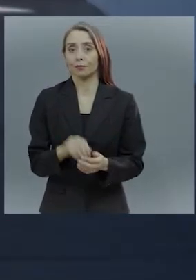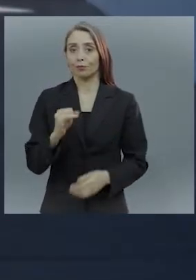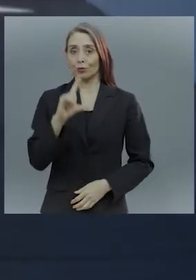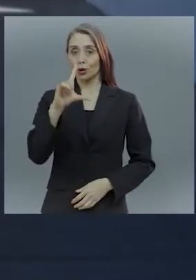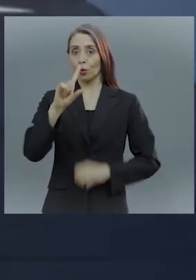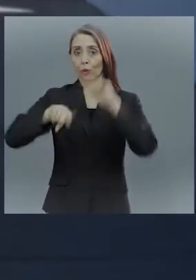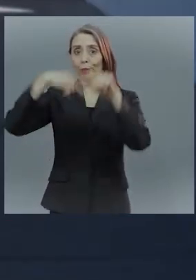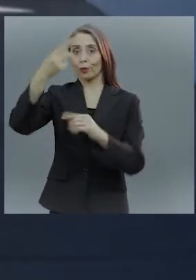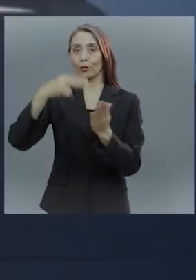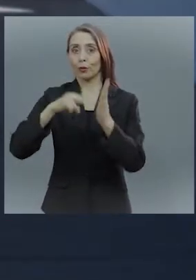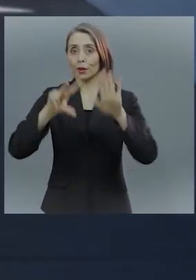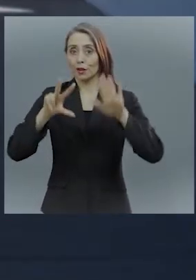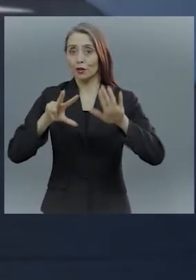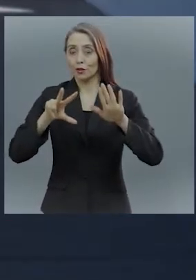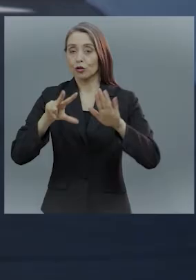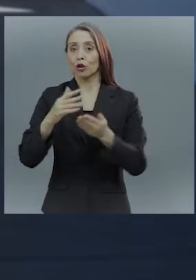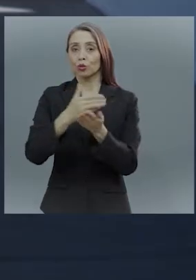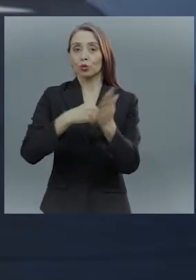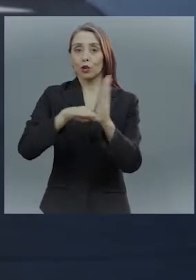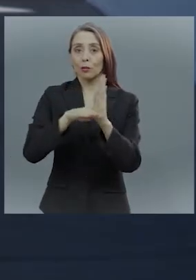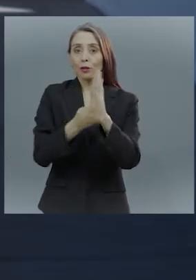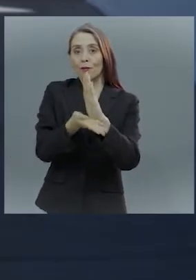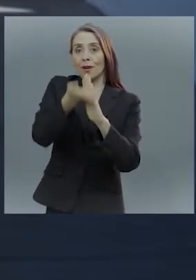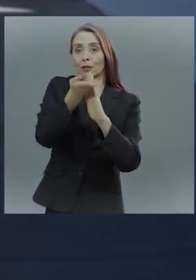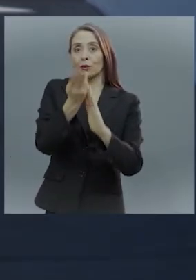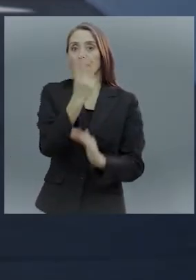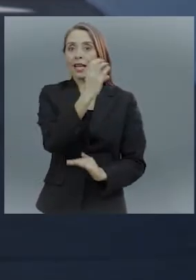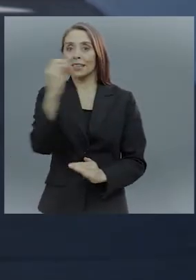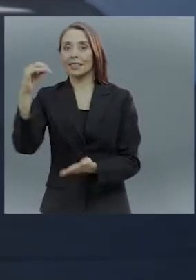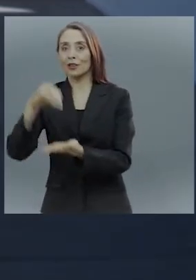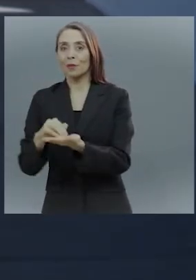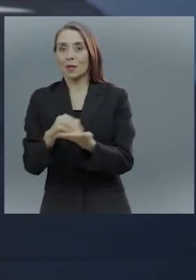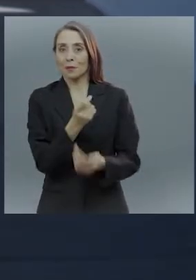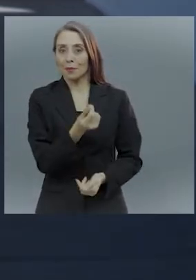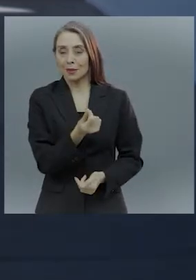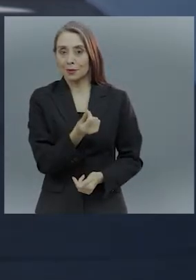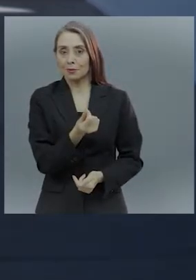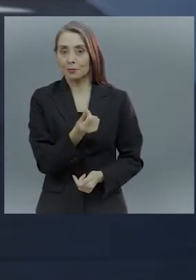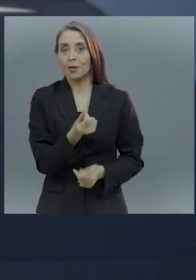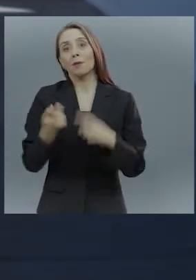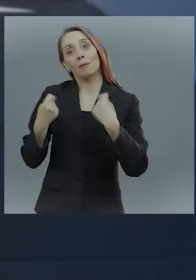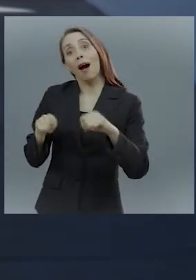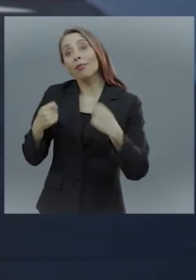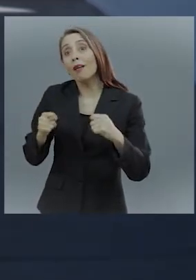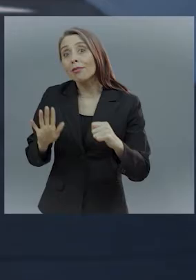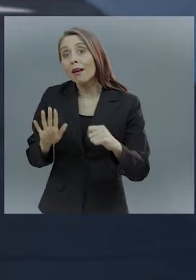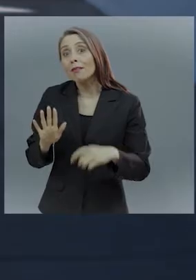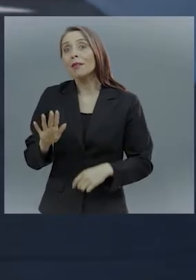violencia. En julio de 2018 subiremos el sueldo mínimo a 300 mil pesos.